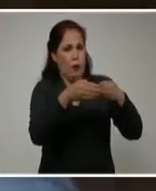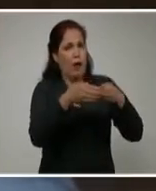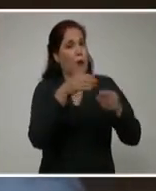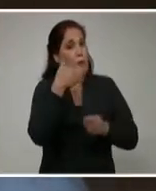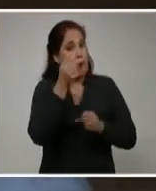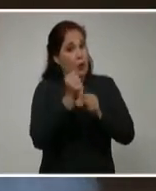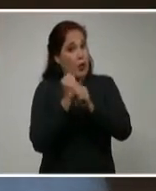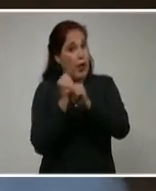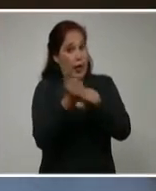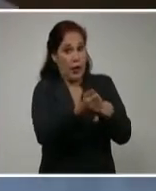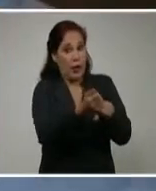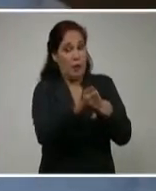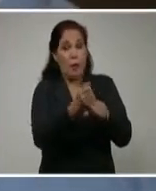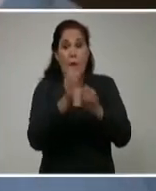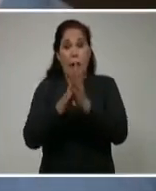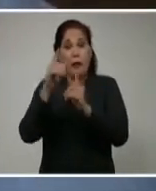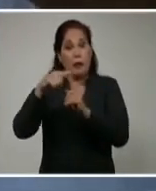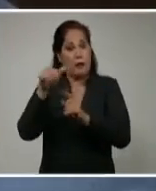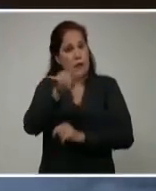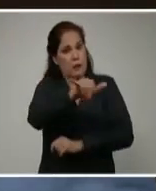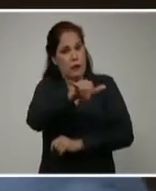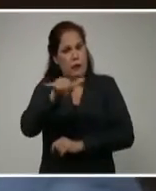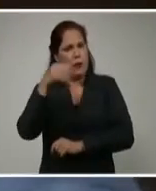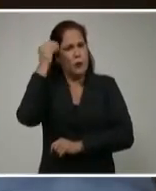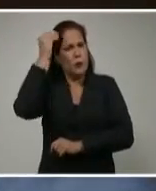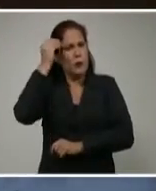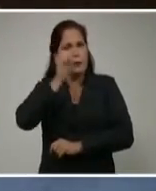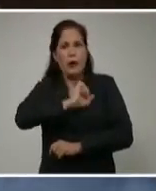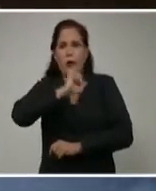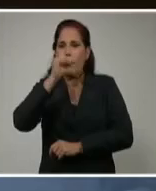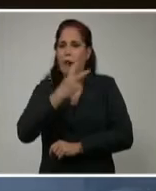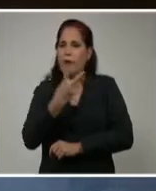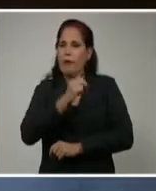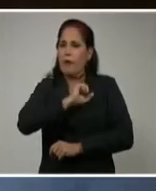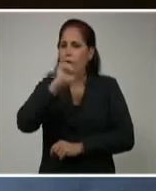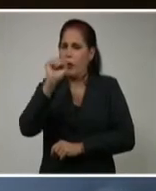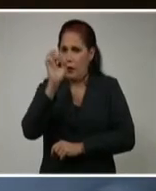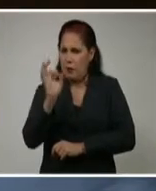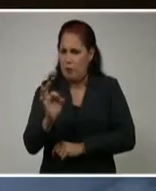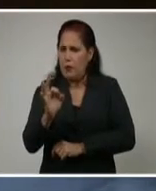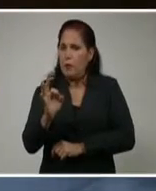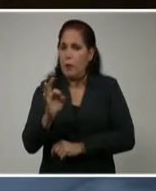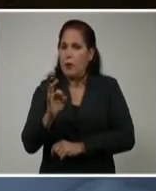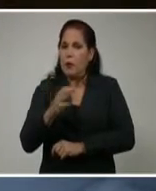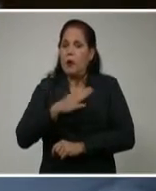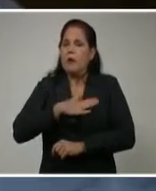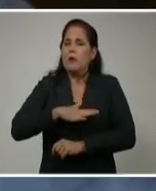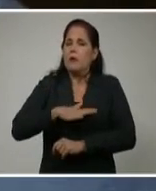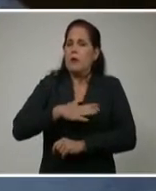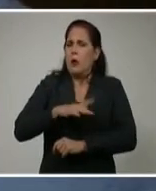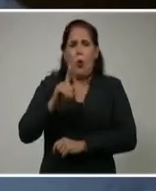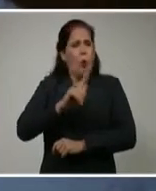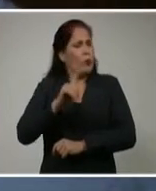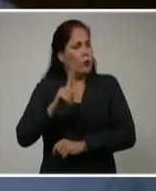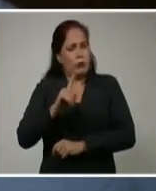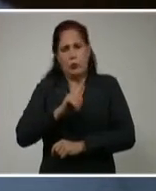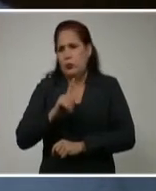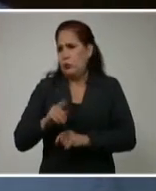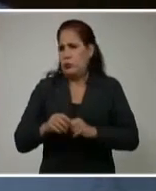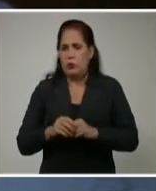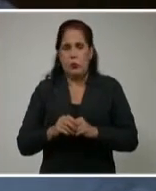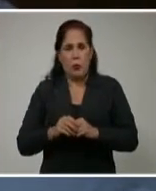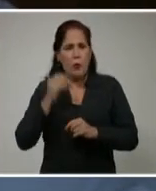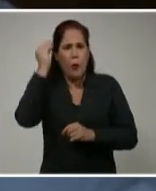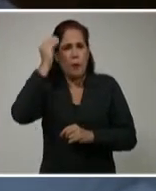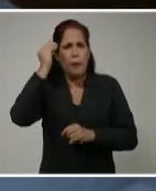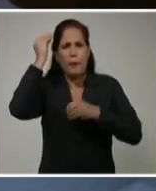béisbol, al igual que el equipo Matanza también. ¿Crees que haber logrado la victoria 100 te libera un poco de presión? Para nada, yo no estaba pensando